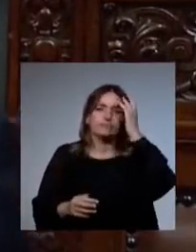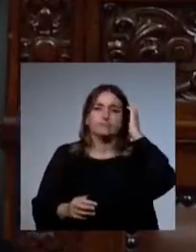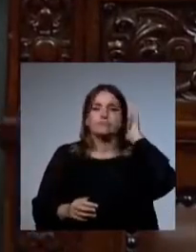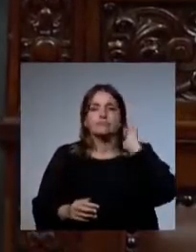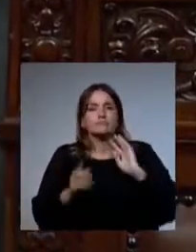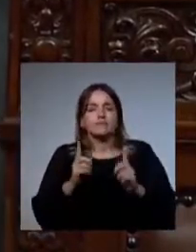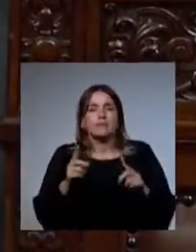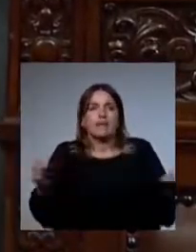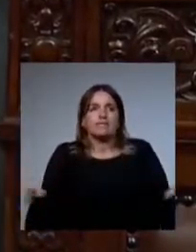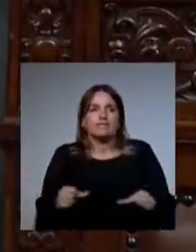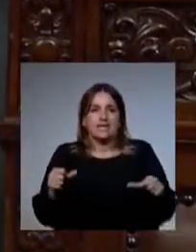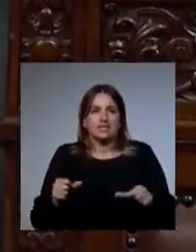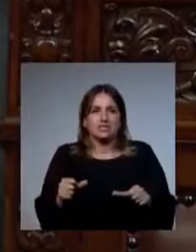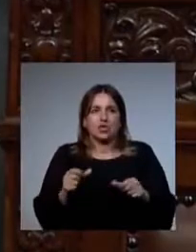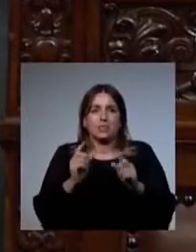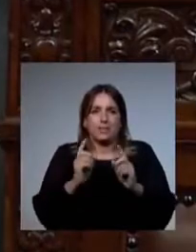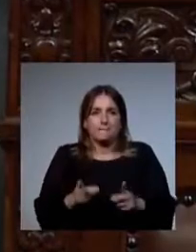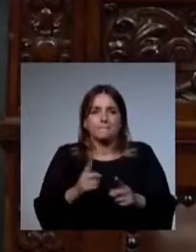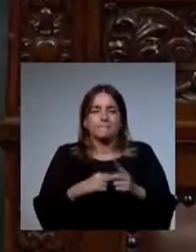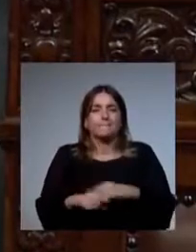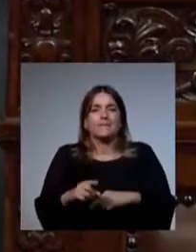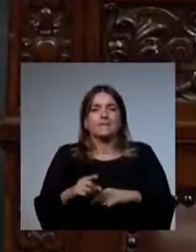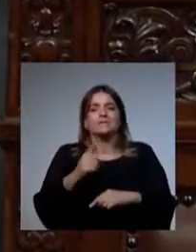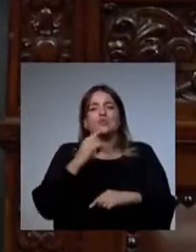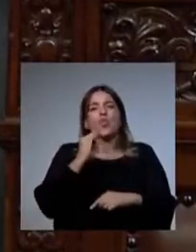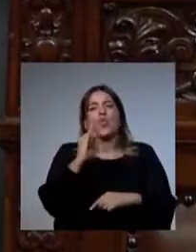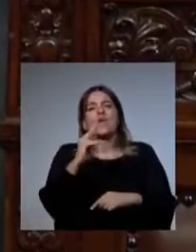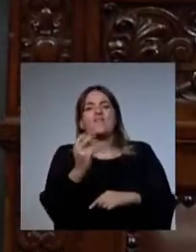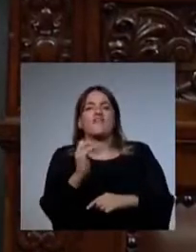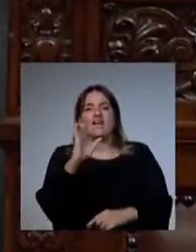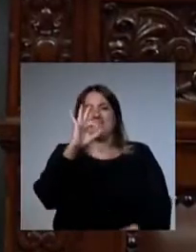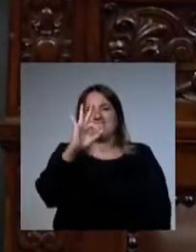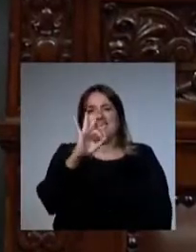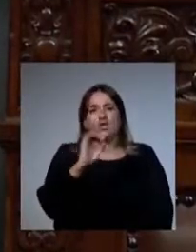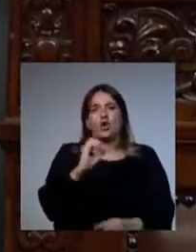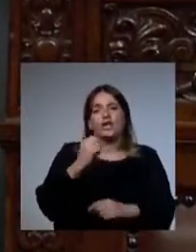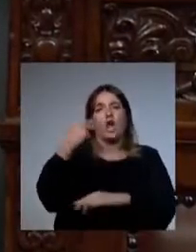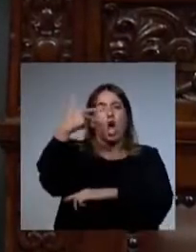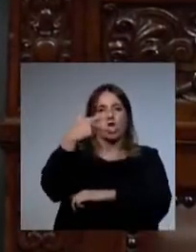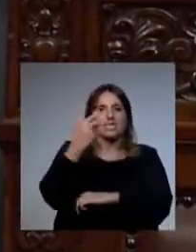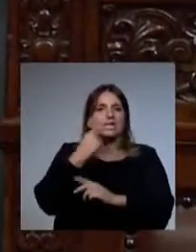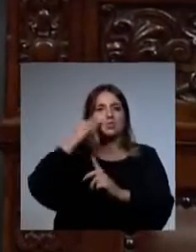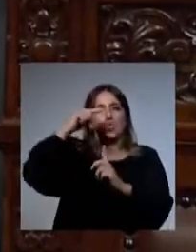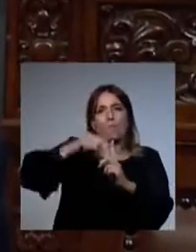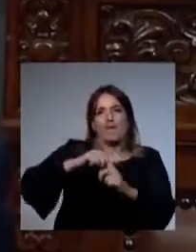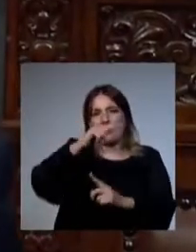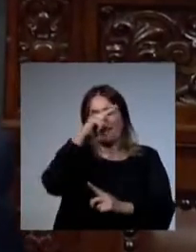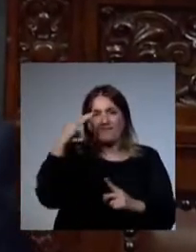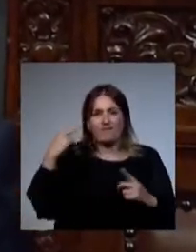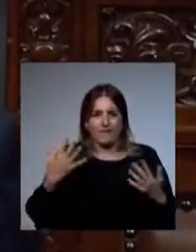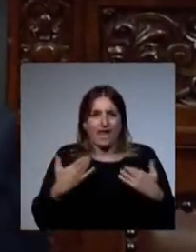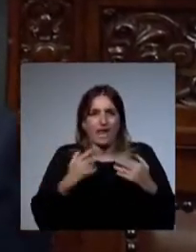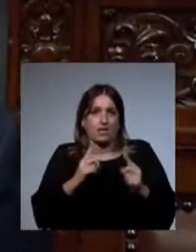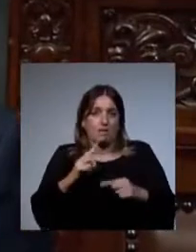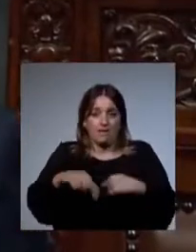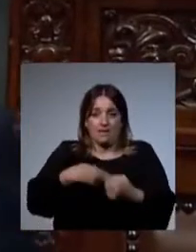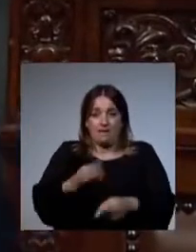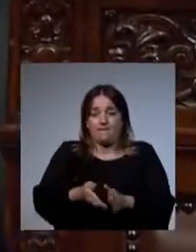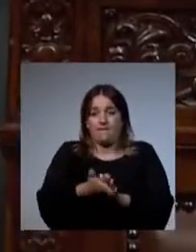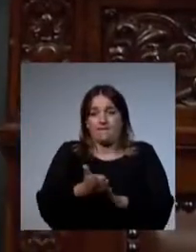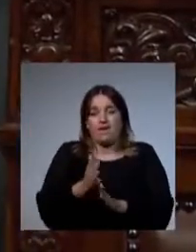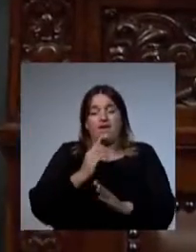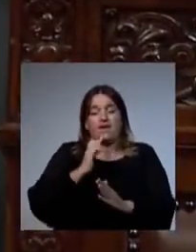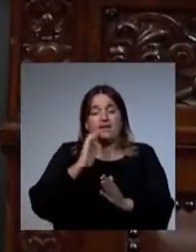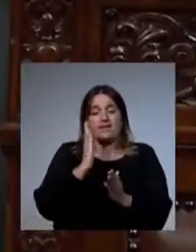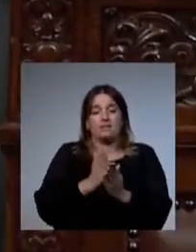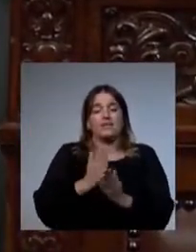Se procedió a la tasa IVA cero en la hotelería en los meses de verano y que va a terminar entrado el mes de abril.